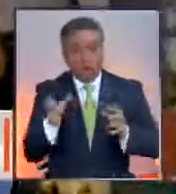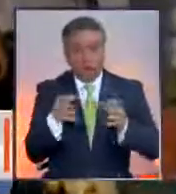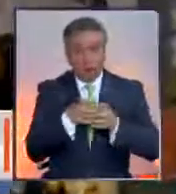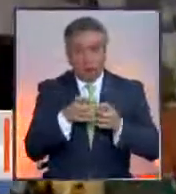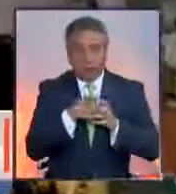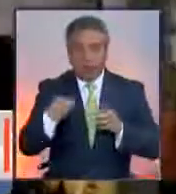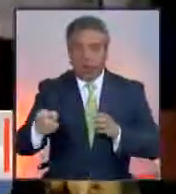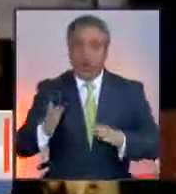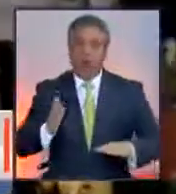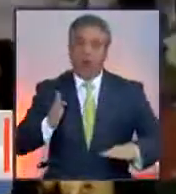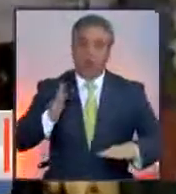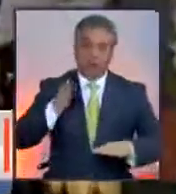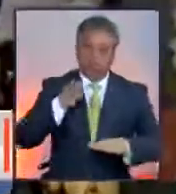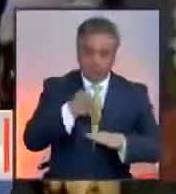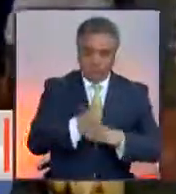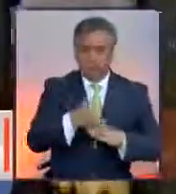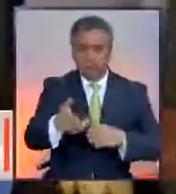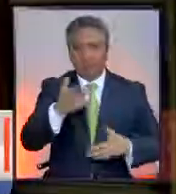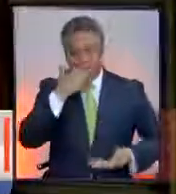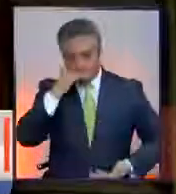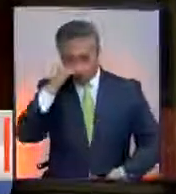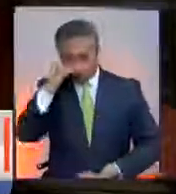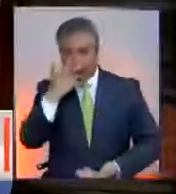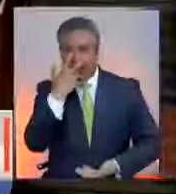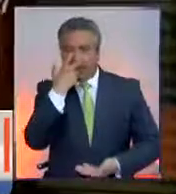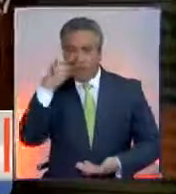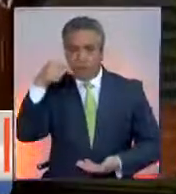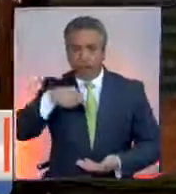lugar envases con combustible.